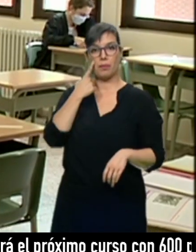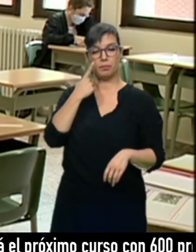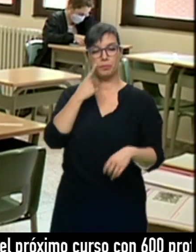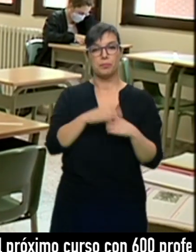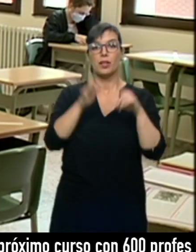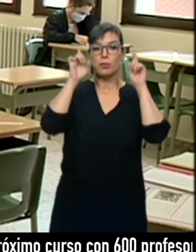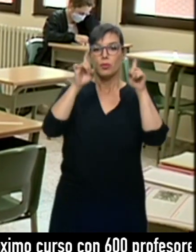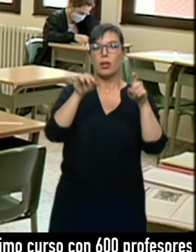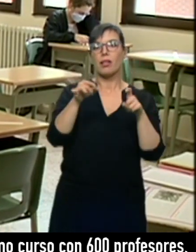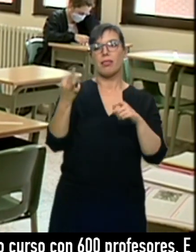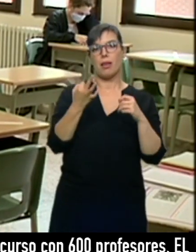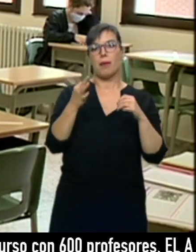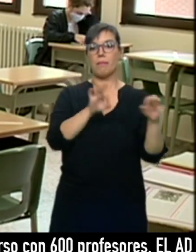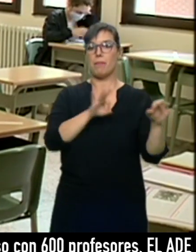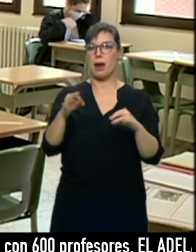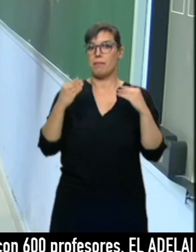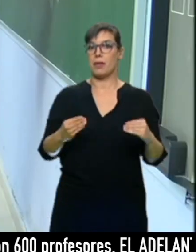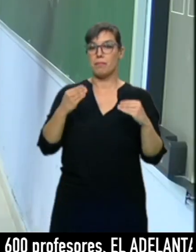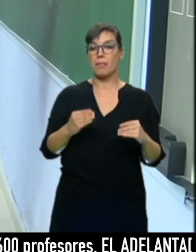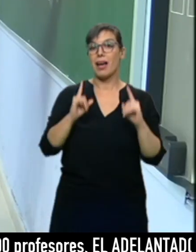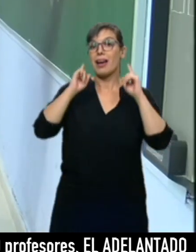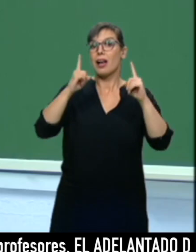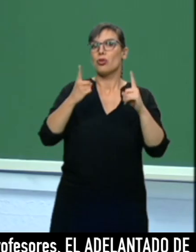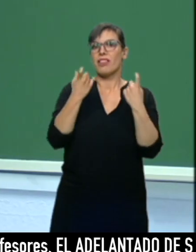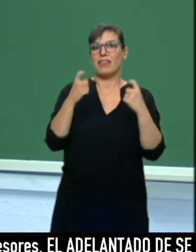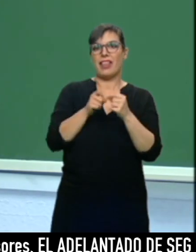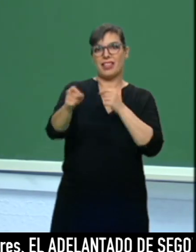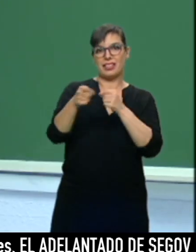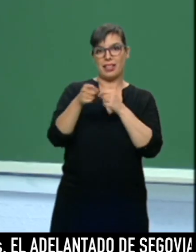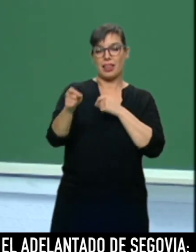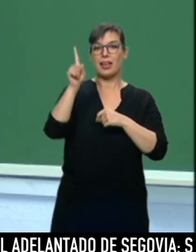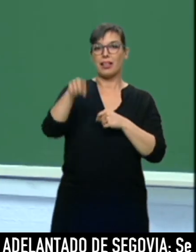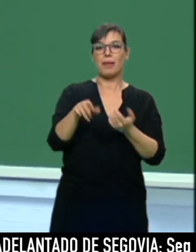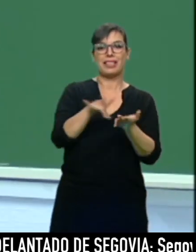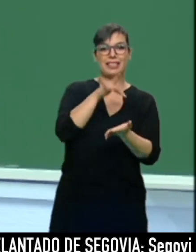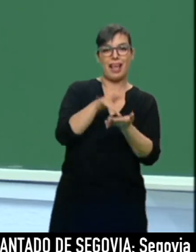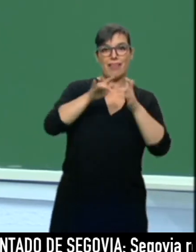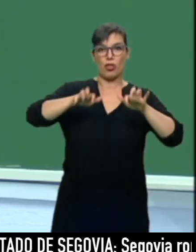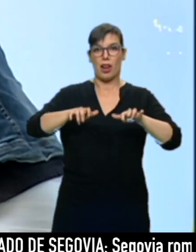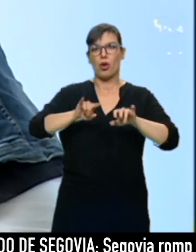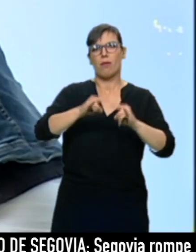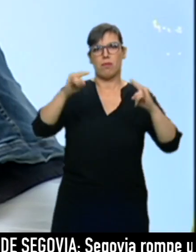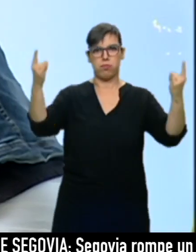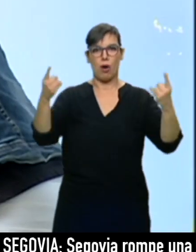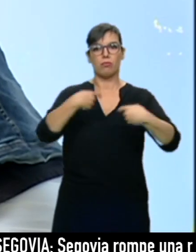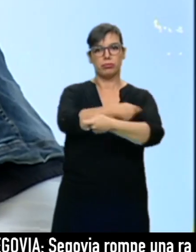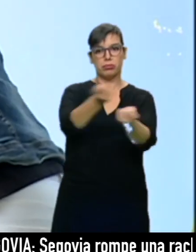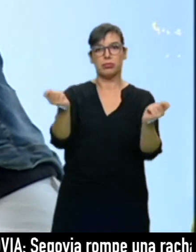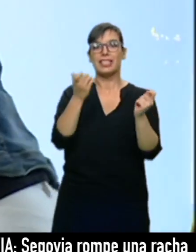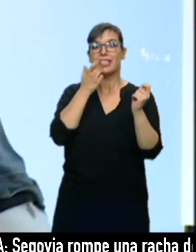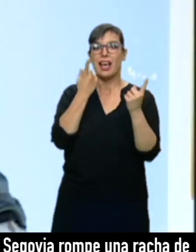profesores tendrán que estar preparados para enseñar a distancia y se triplicarán las tablets y ordenadores para impartir educación online si es